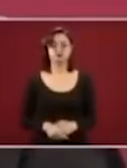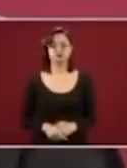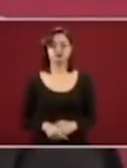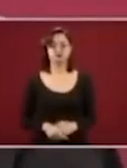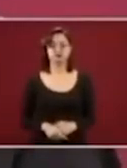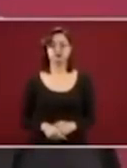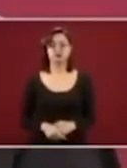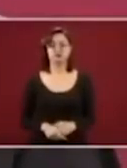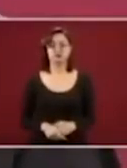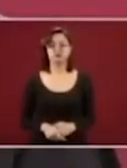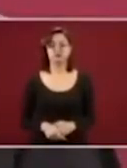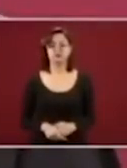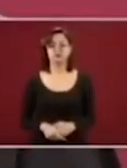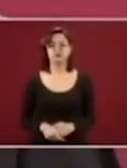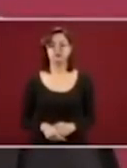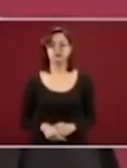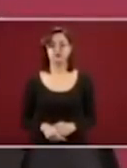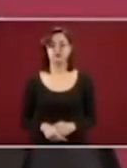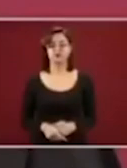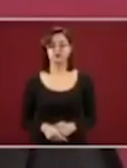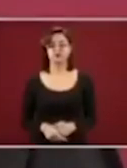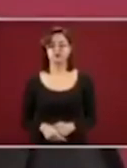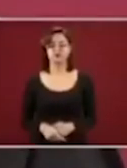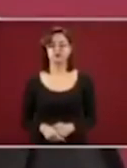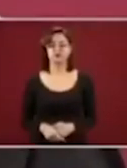tenemos que ir